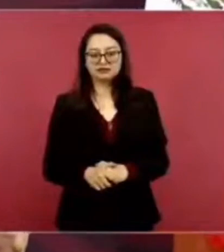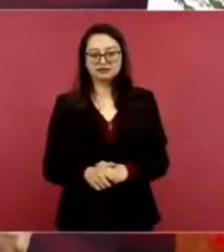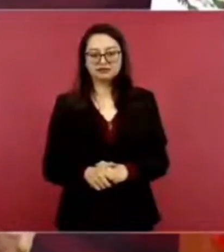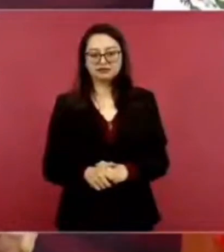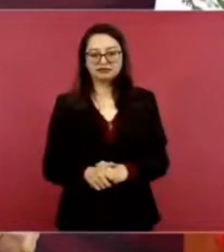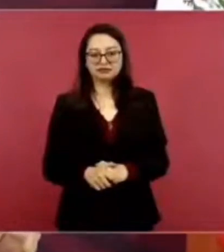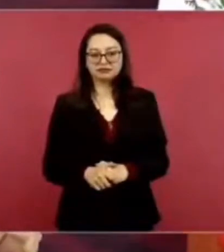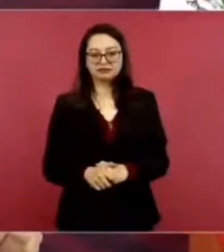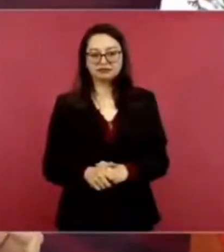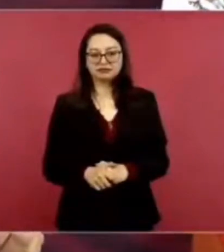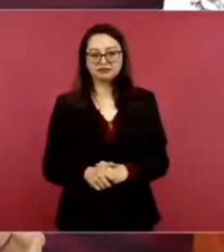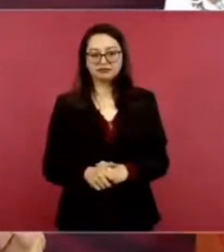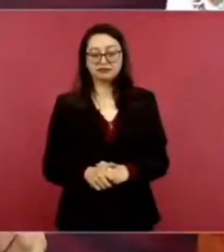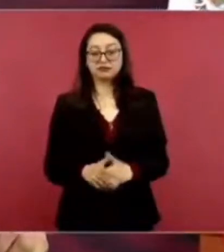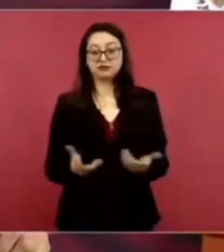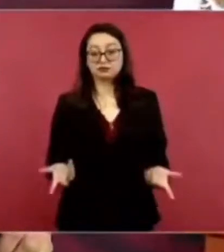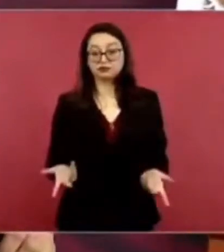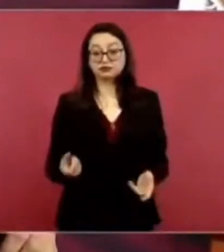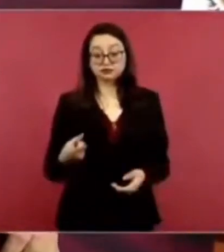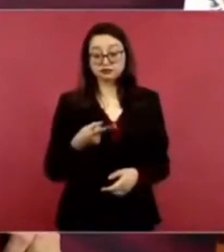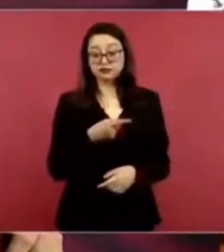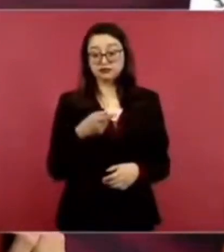pruebas sobre